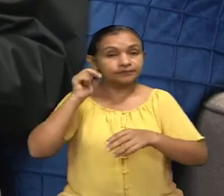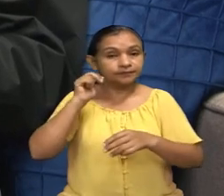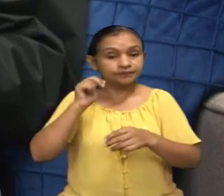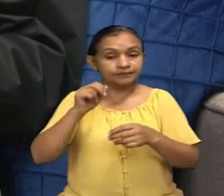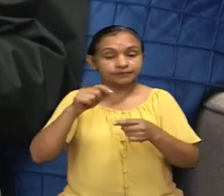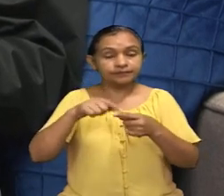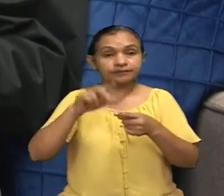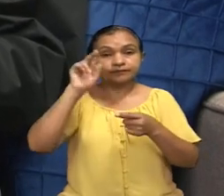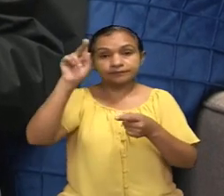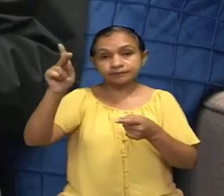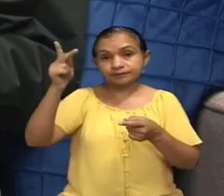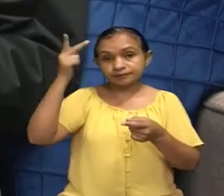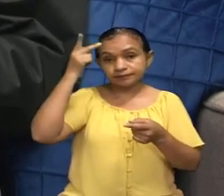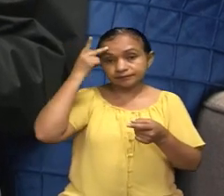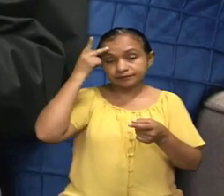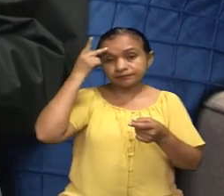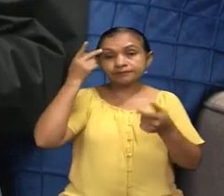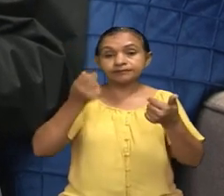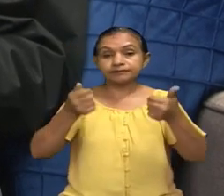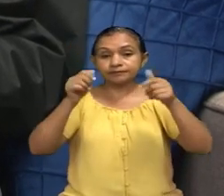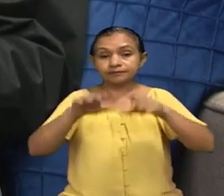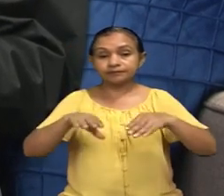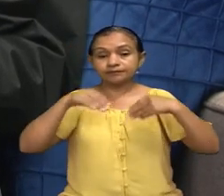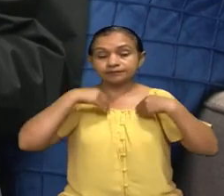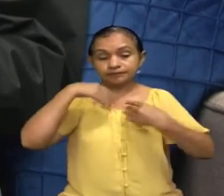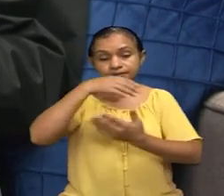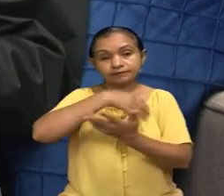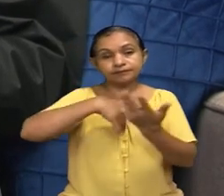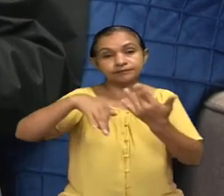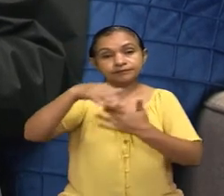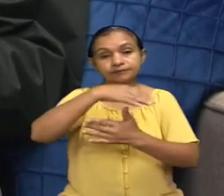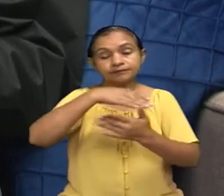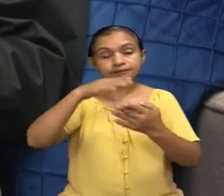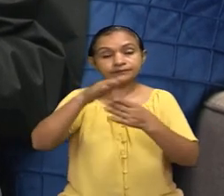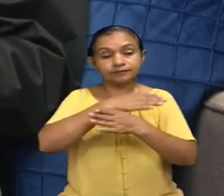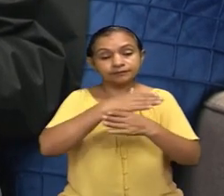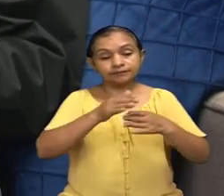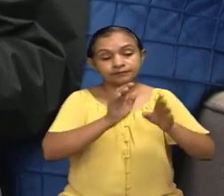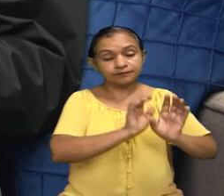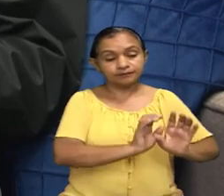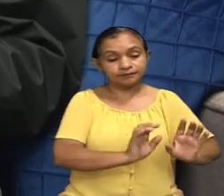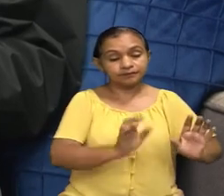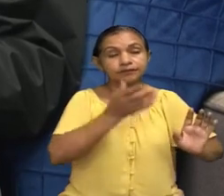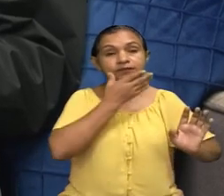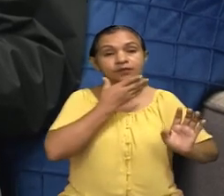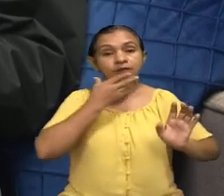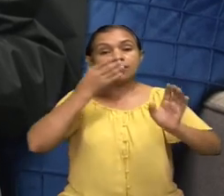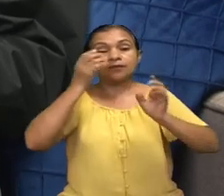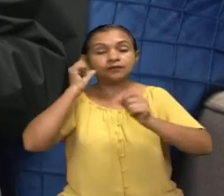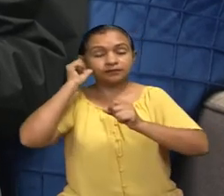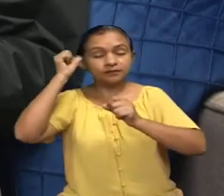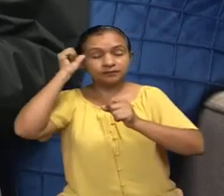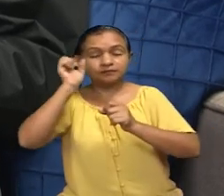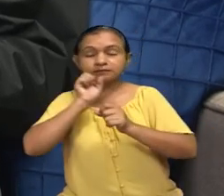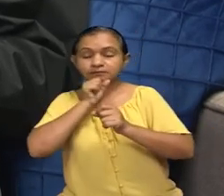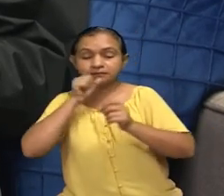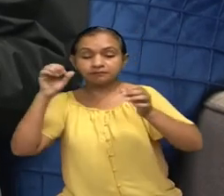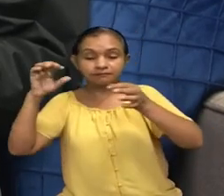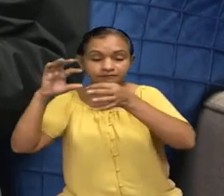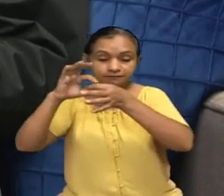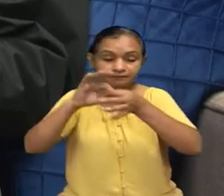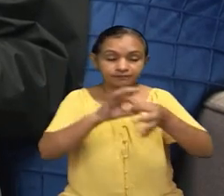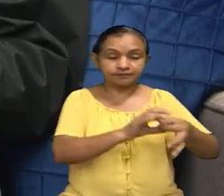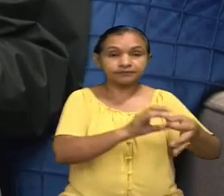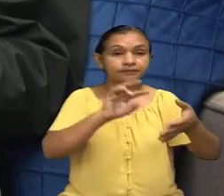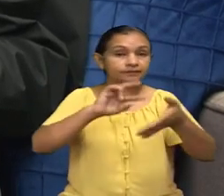una política institucional de relaciones intergeneracionales e intrageneracionales. ¿Qué